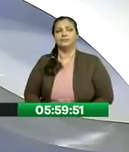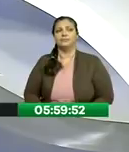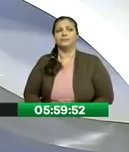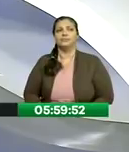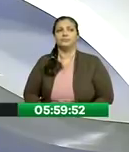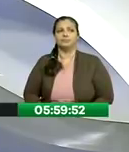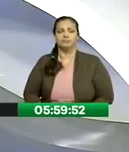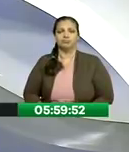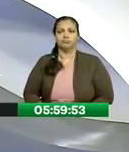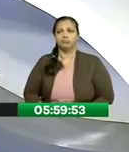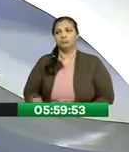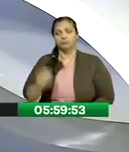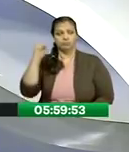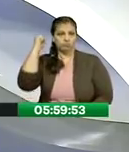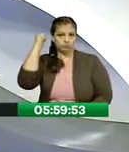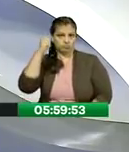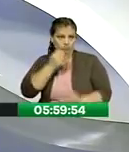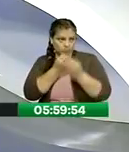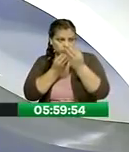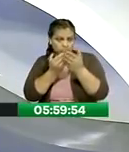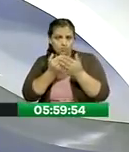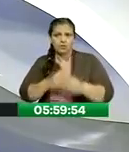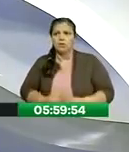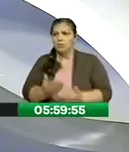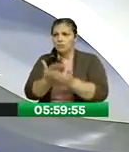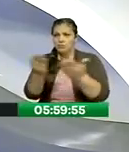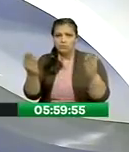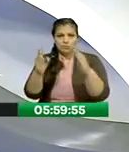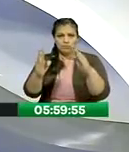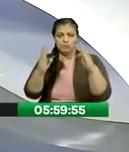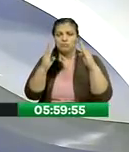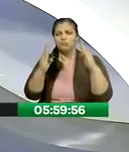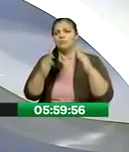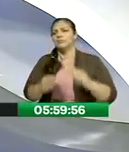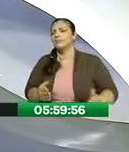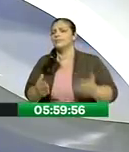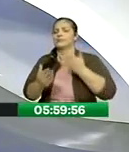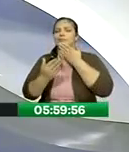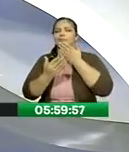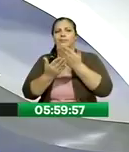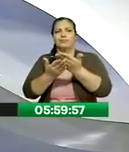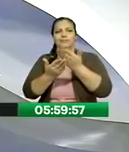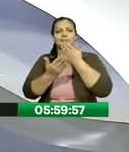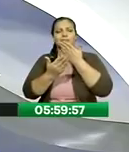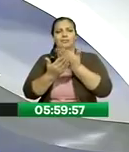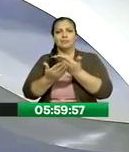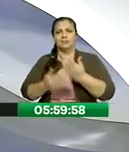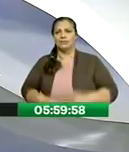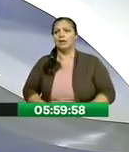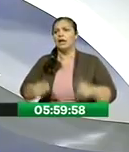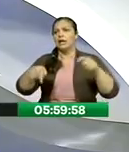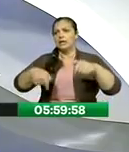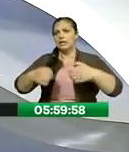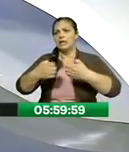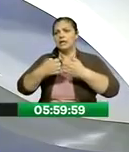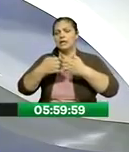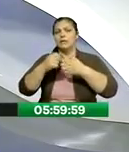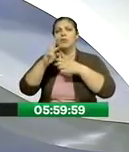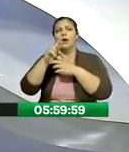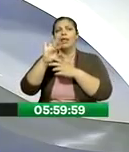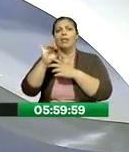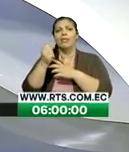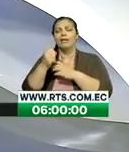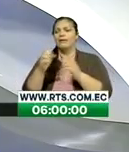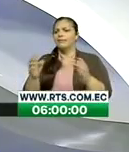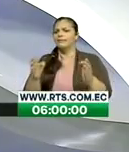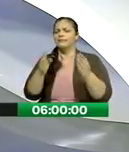agradada con ustedes, que me han recibido bien, tanto el público como toda la gente del equipo de acá de RTS. Y como en